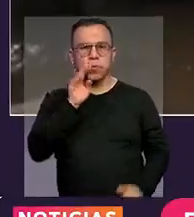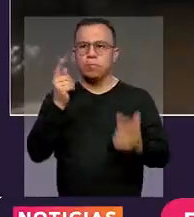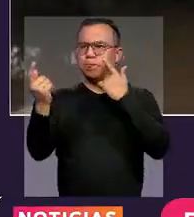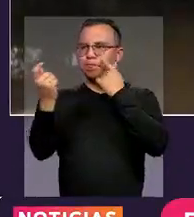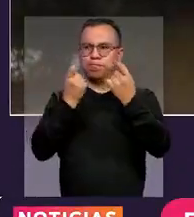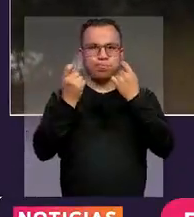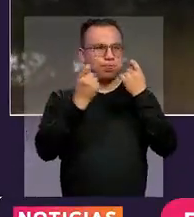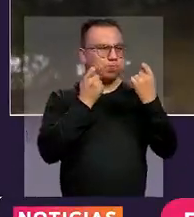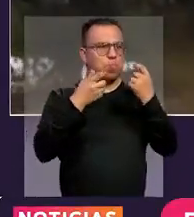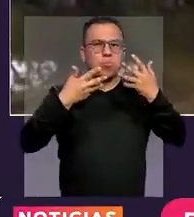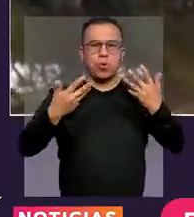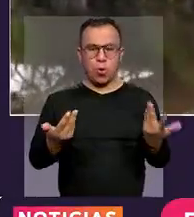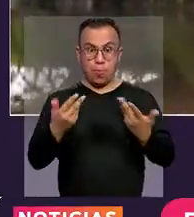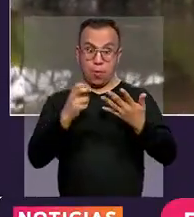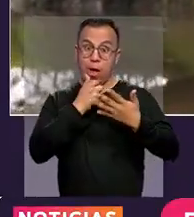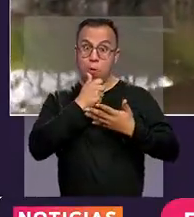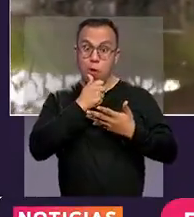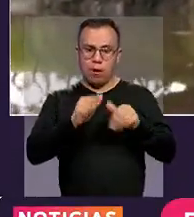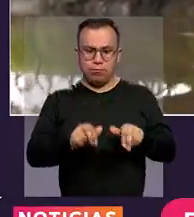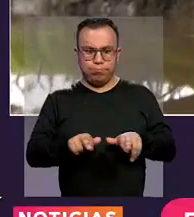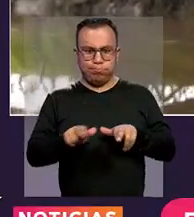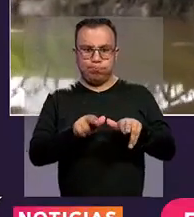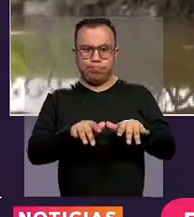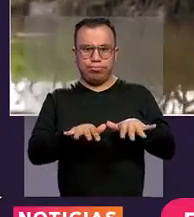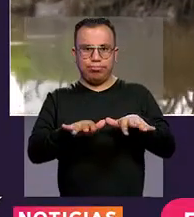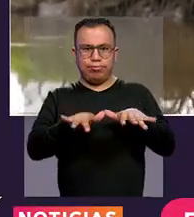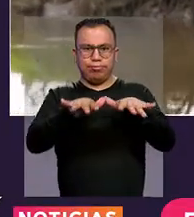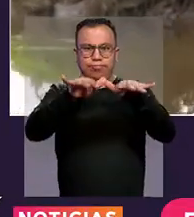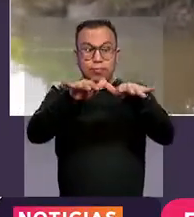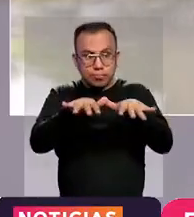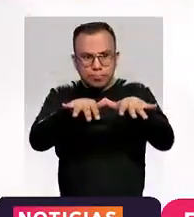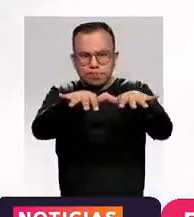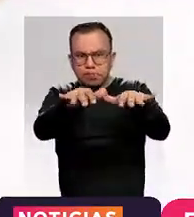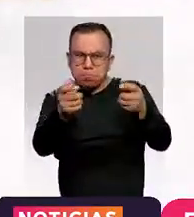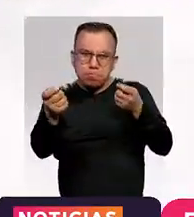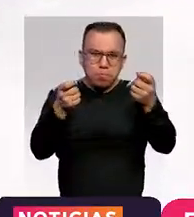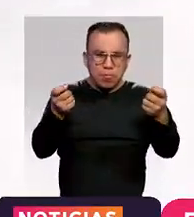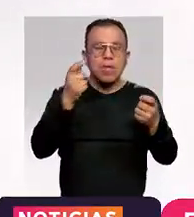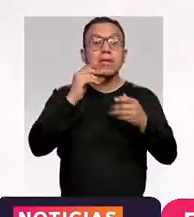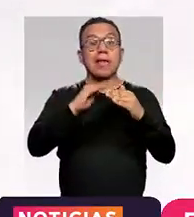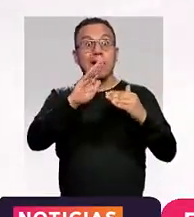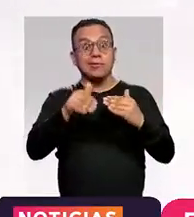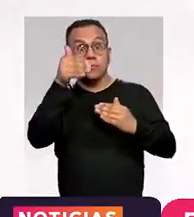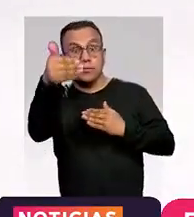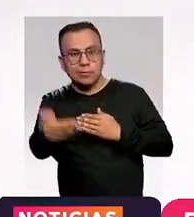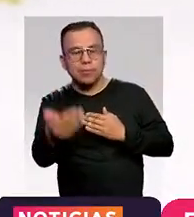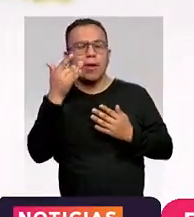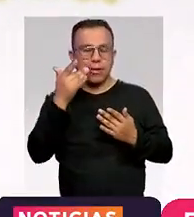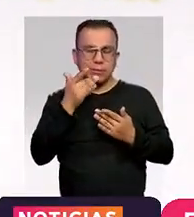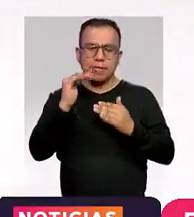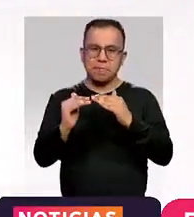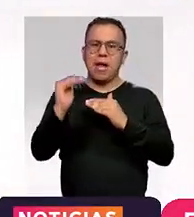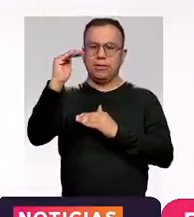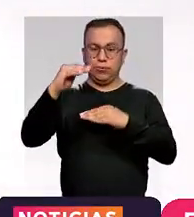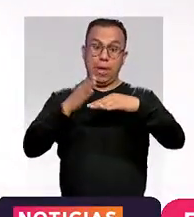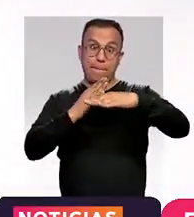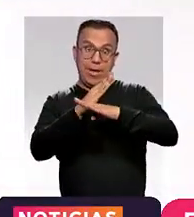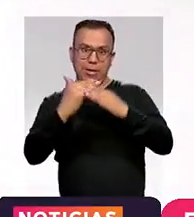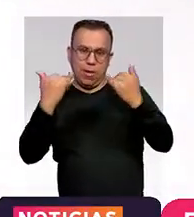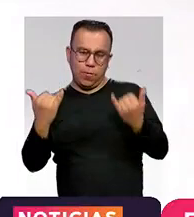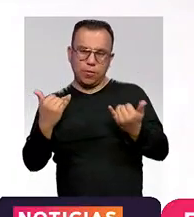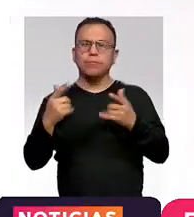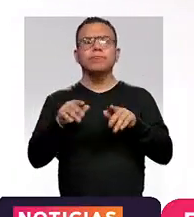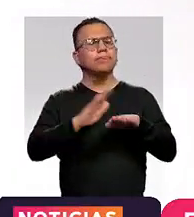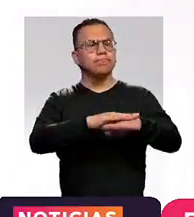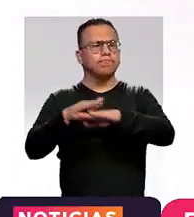balance de los niveles del río en esta zona, y posteriormente nos desplazaremos a la cuenca alta. Directora, bueno, ¿ustedes